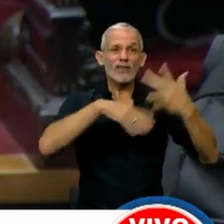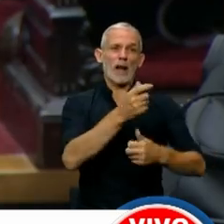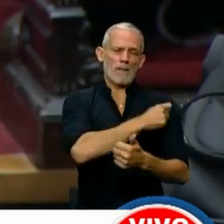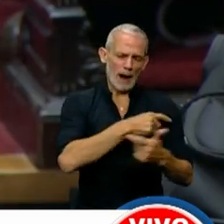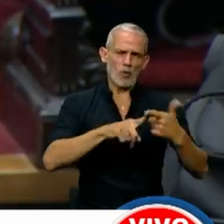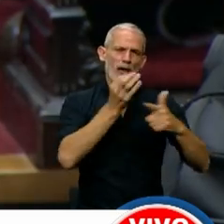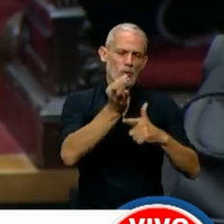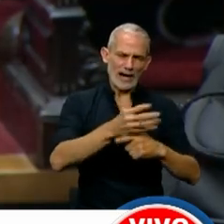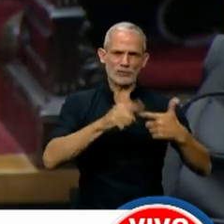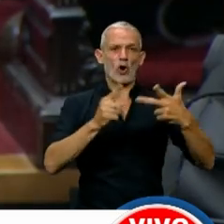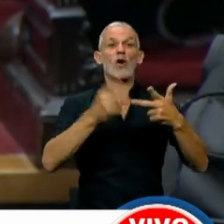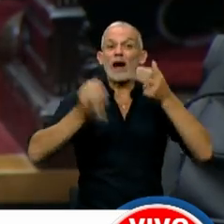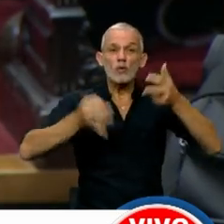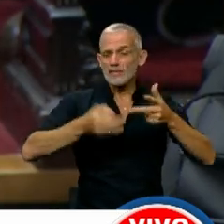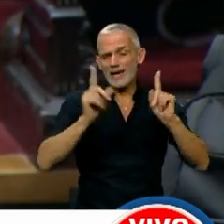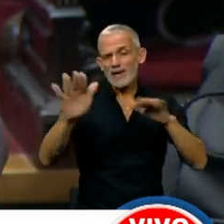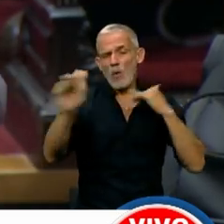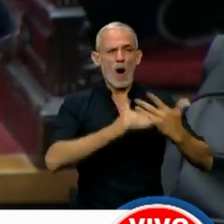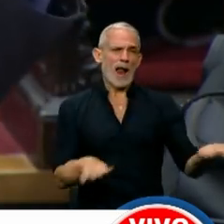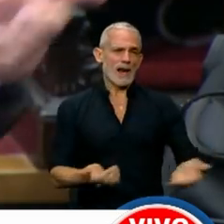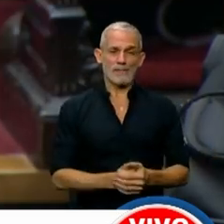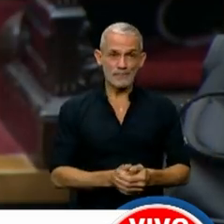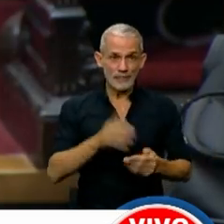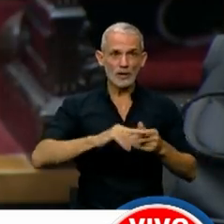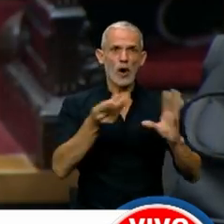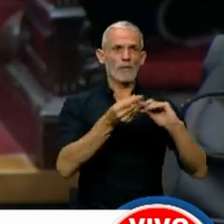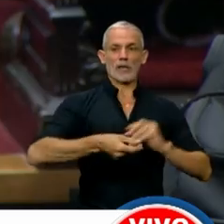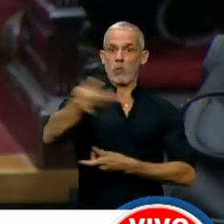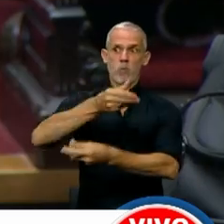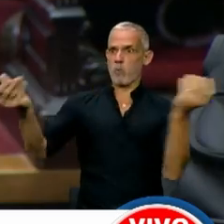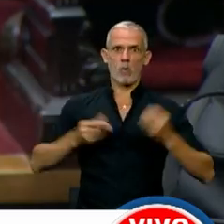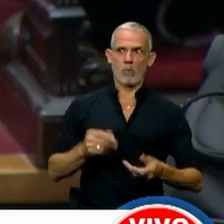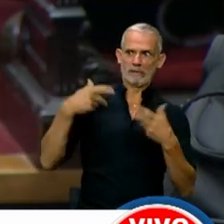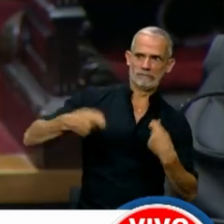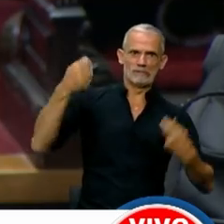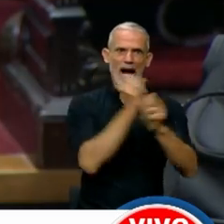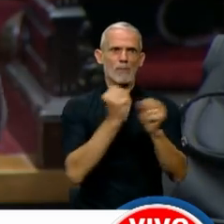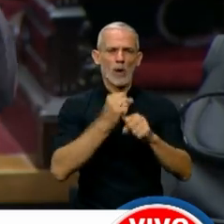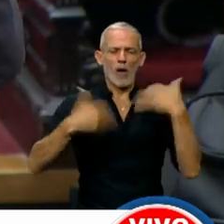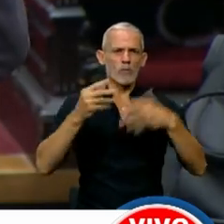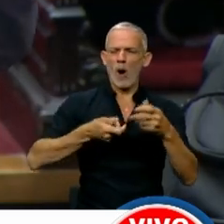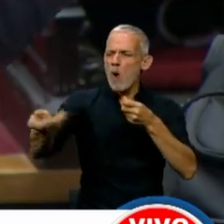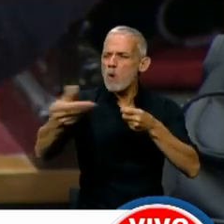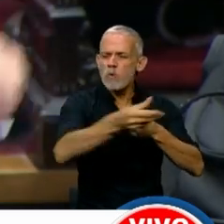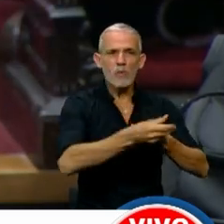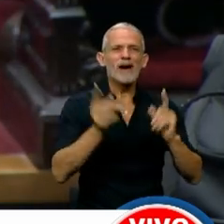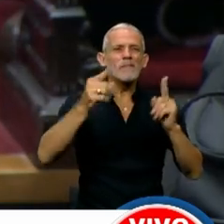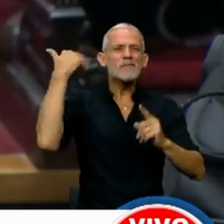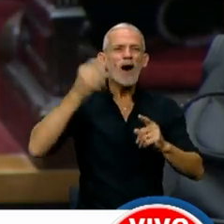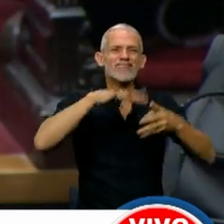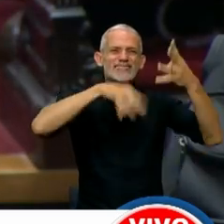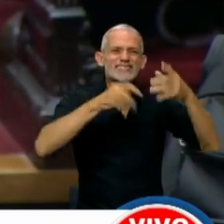las vacunas con la educación y con la justicia y esta repartija me hace acordar saben a que vieron cuando se cae el camión jaula